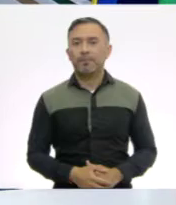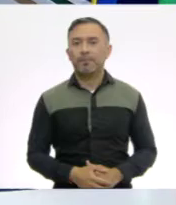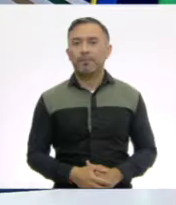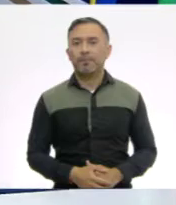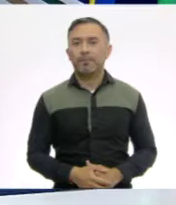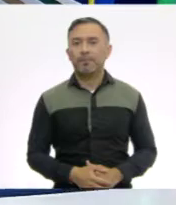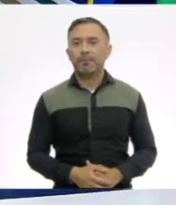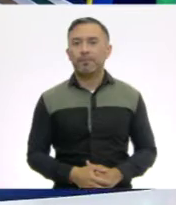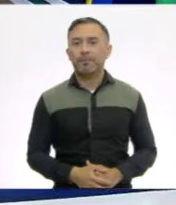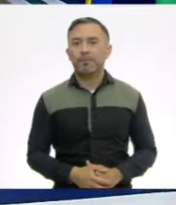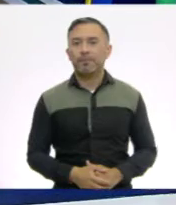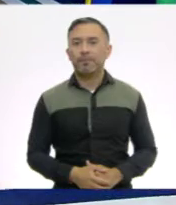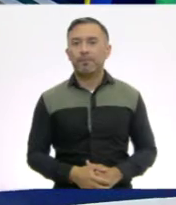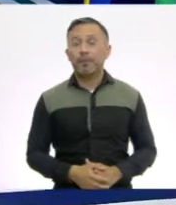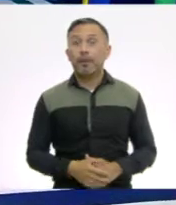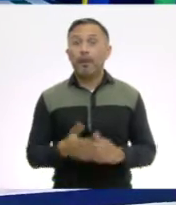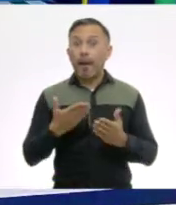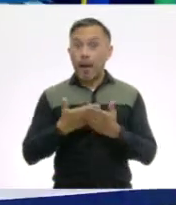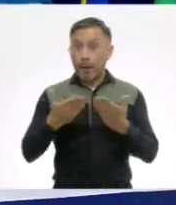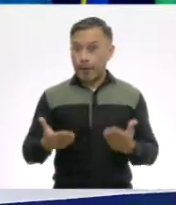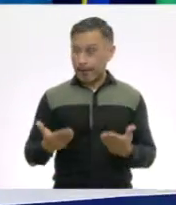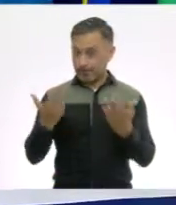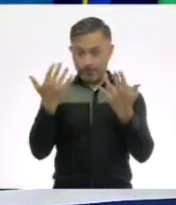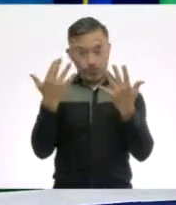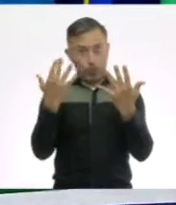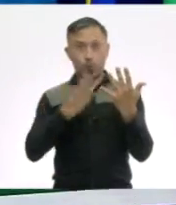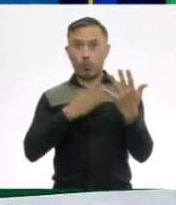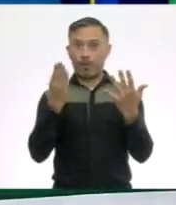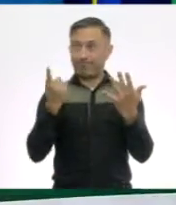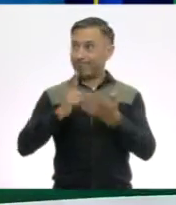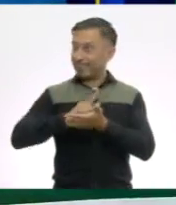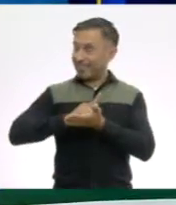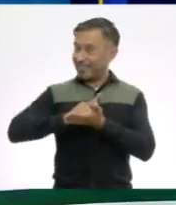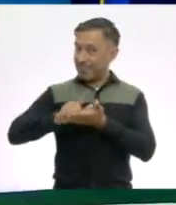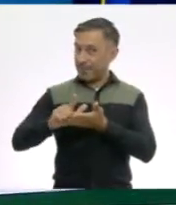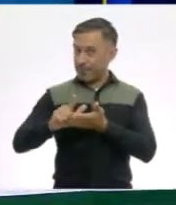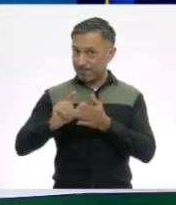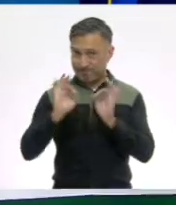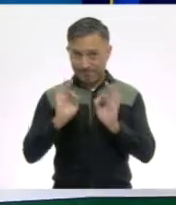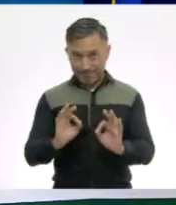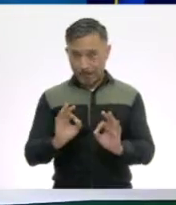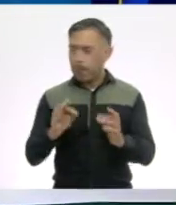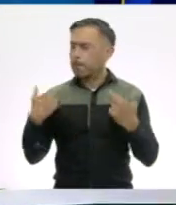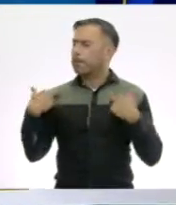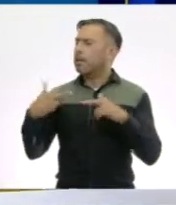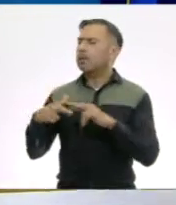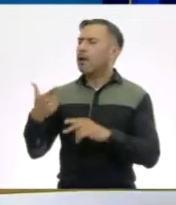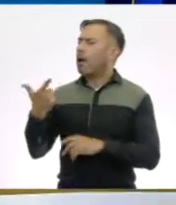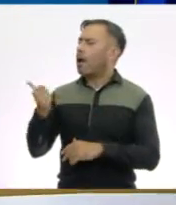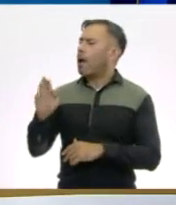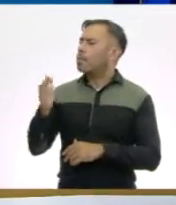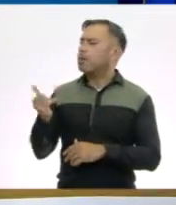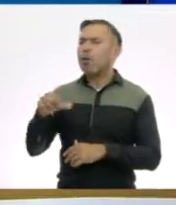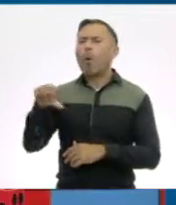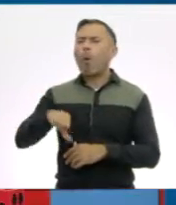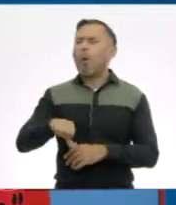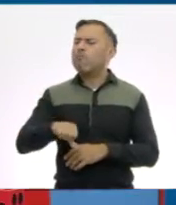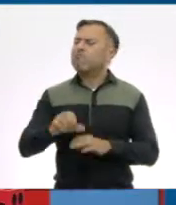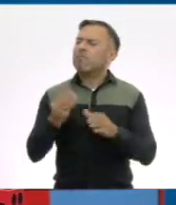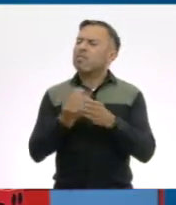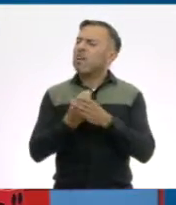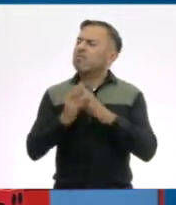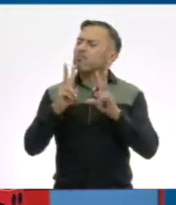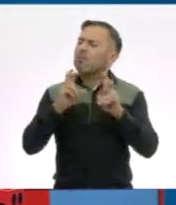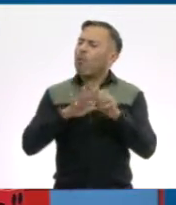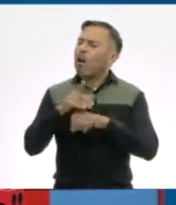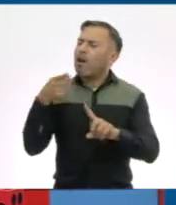Y ahora sí, con las manos perfectamente limpias, maestra Gaby, ¿qué necesitamos para nuestra sesión de hoy? Para el día de hoy, recuerden